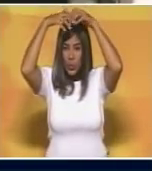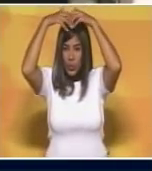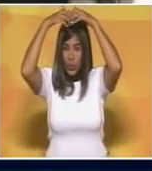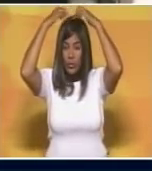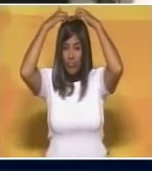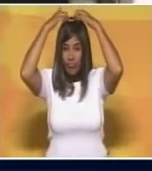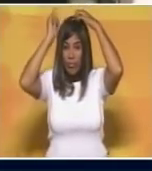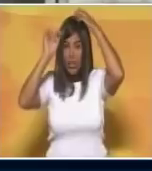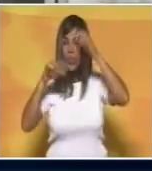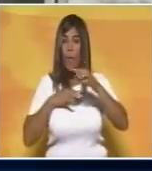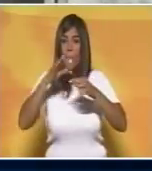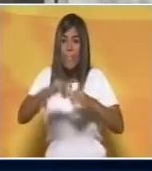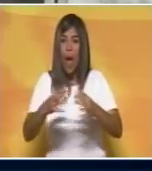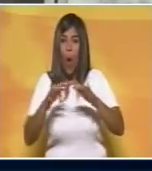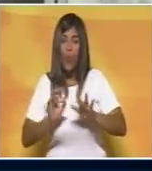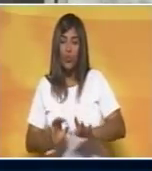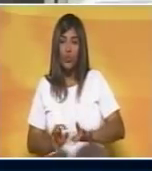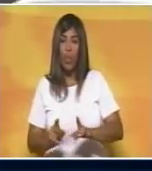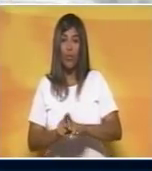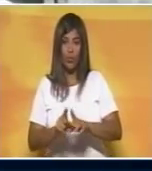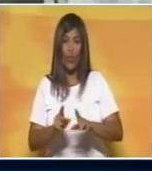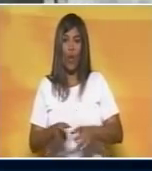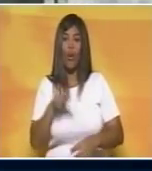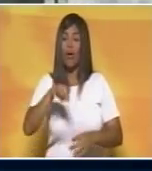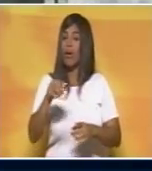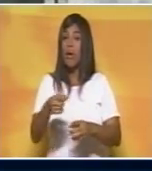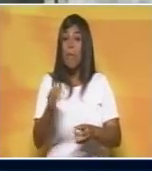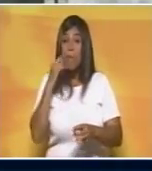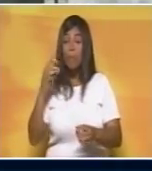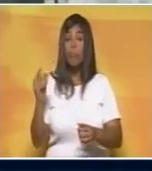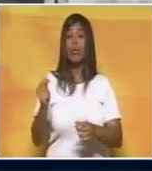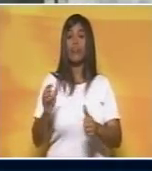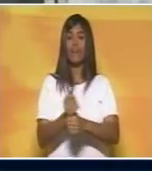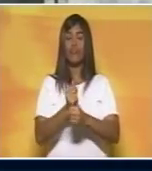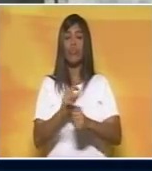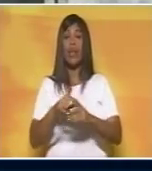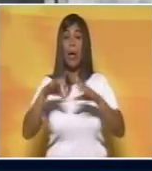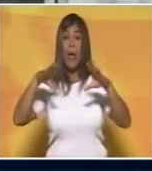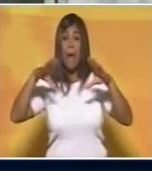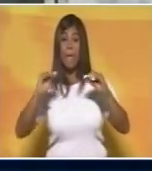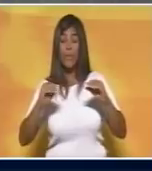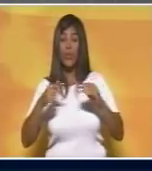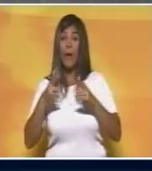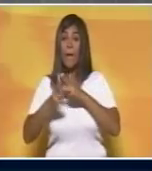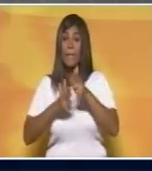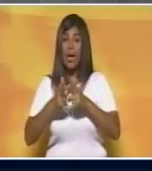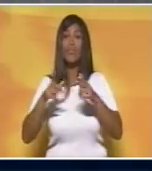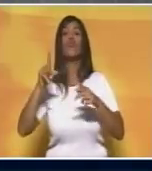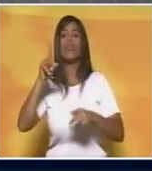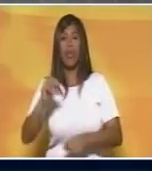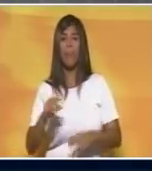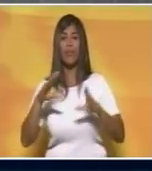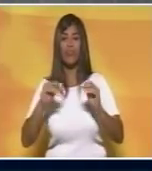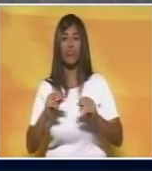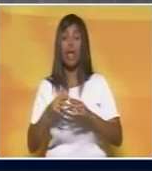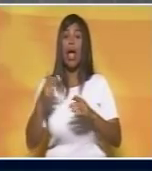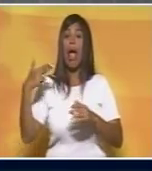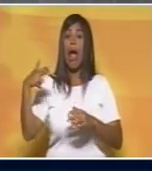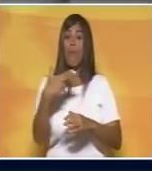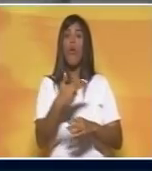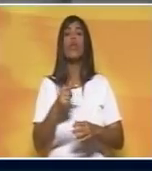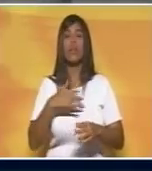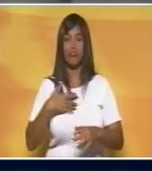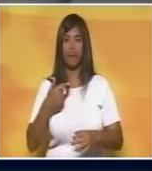hay intervención humana. Este apagón también provocó paralización en los servicios subterráneos, mientras que los superficiales se